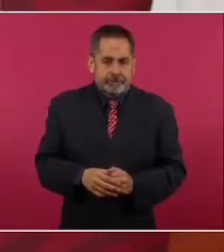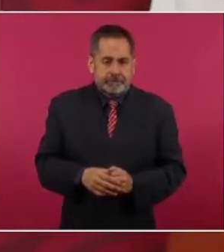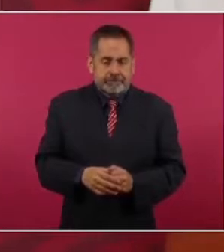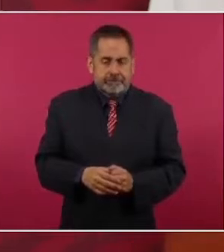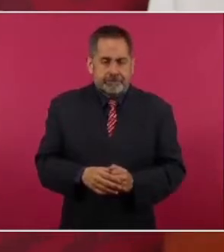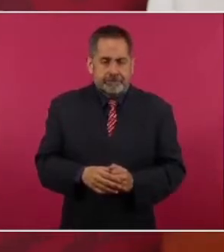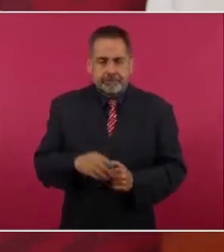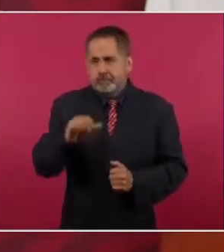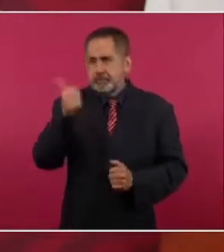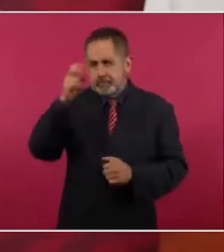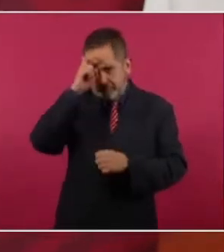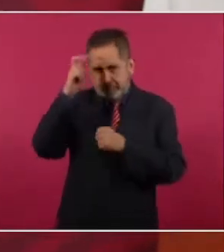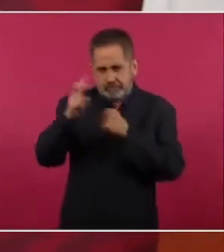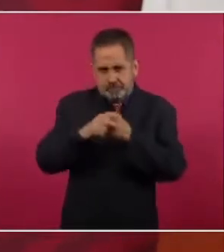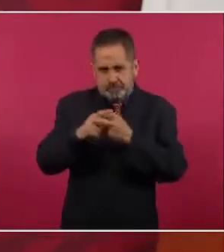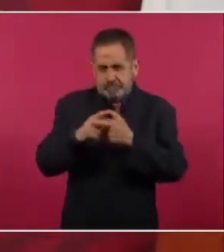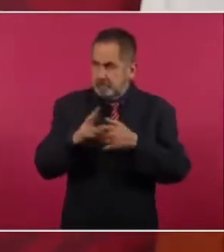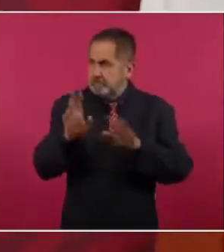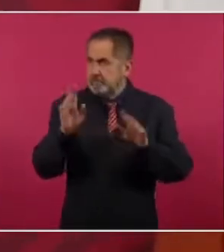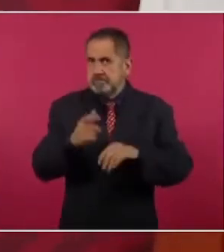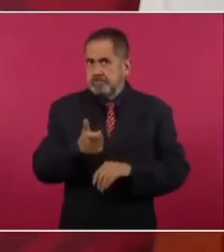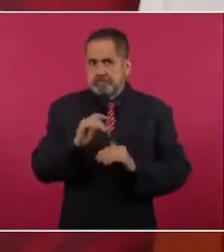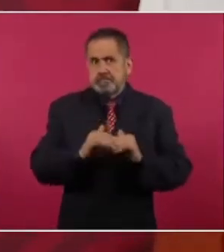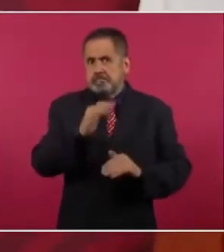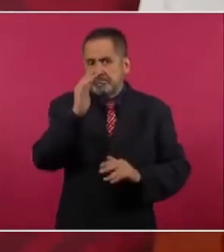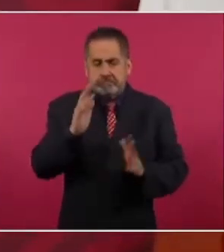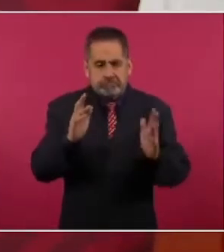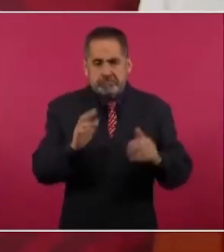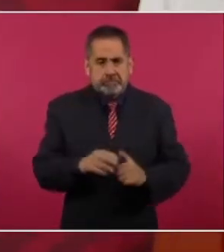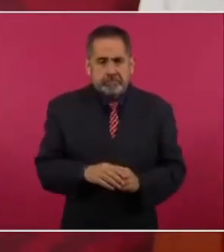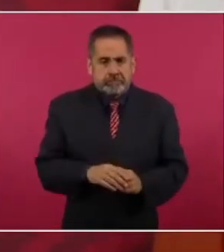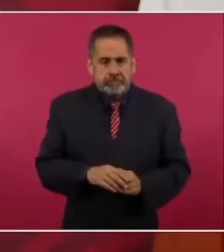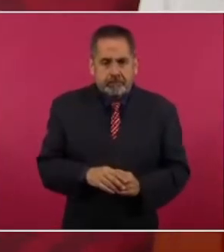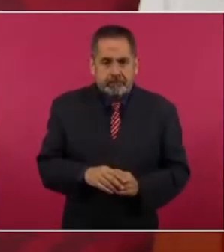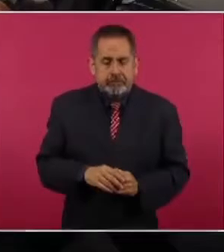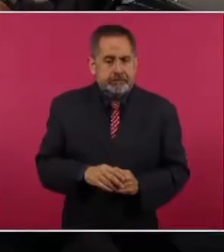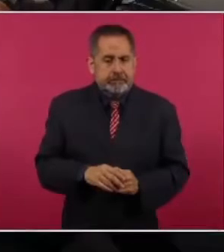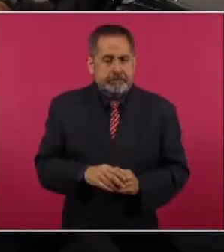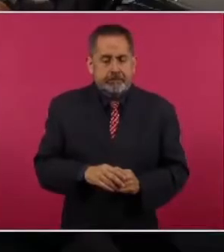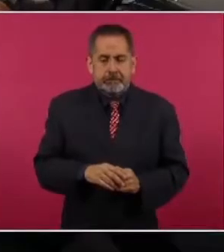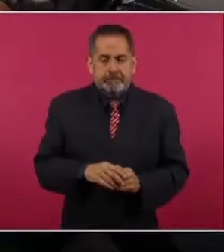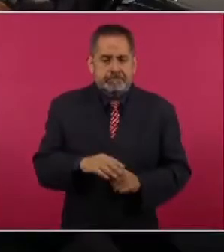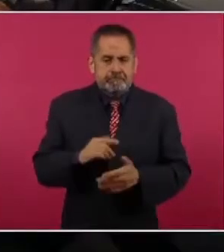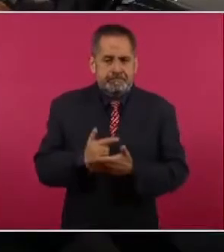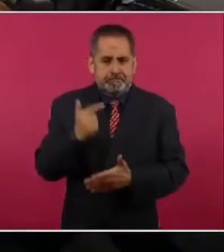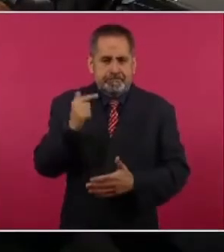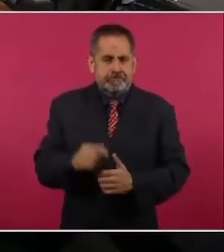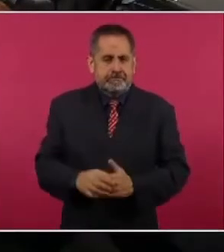Y el caso de Europa es muy grave